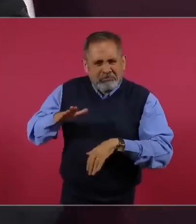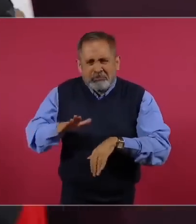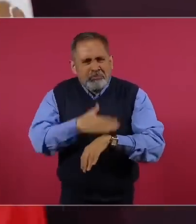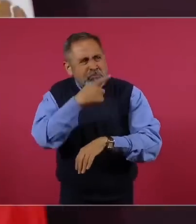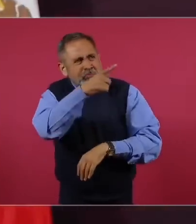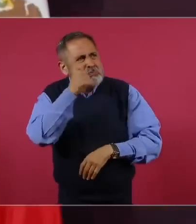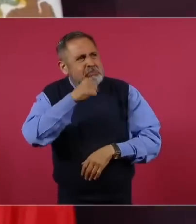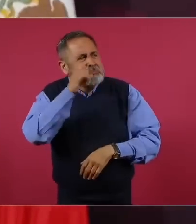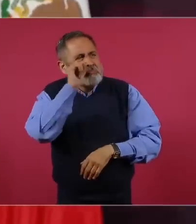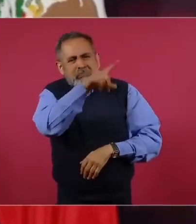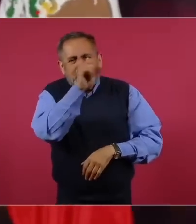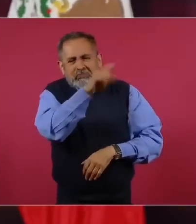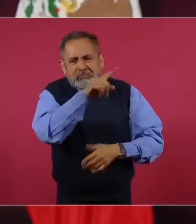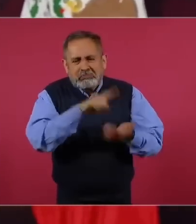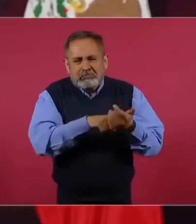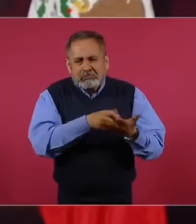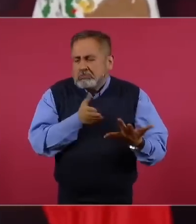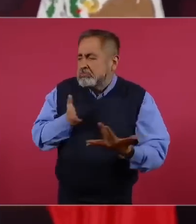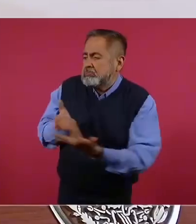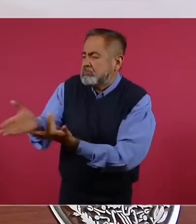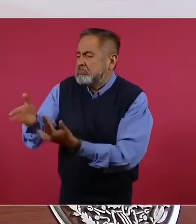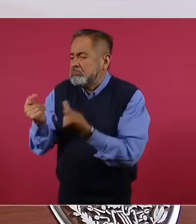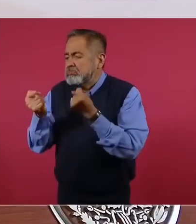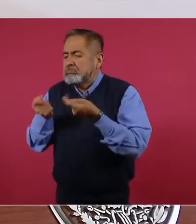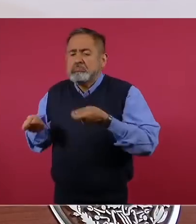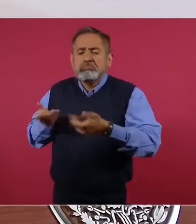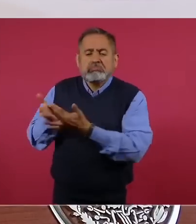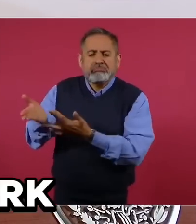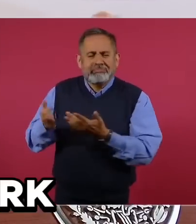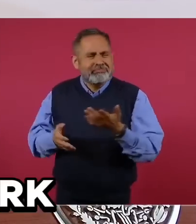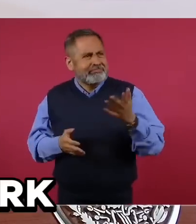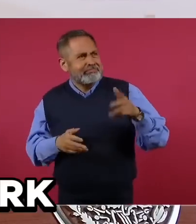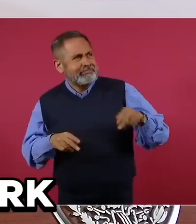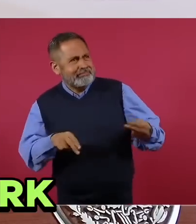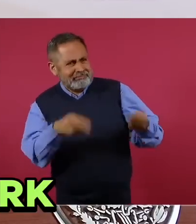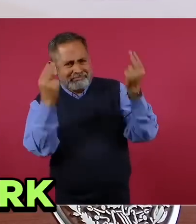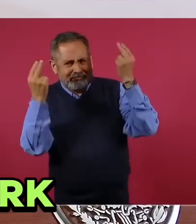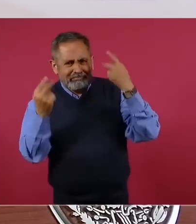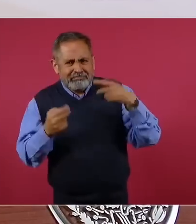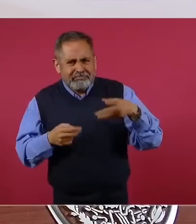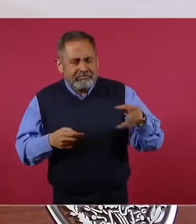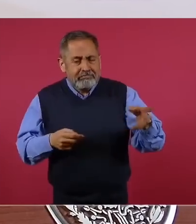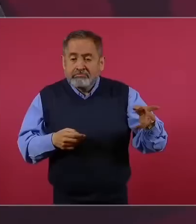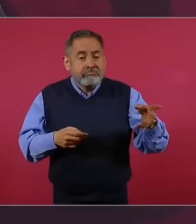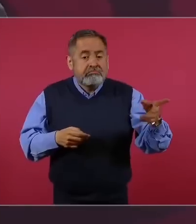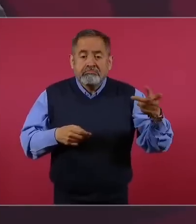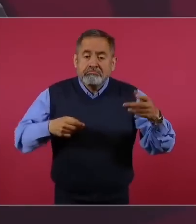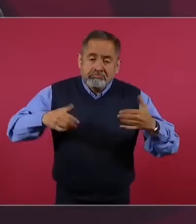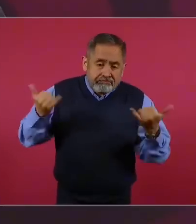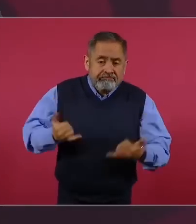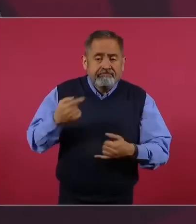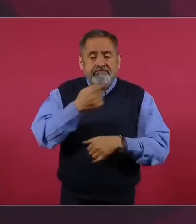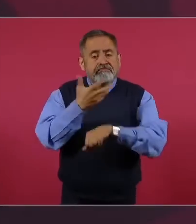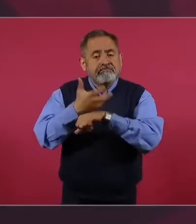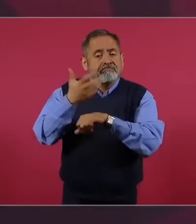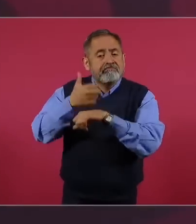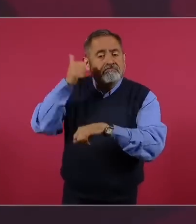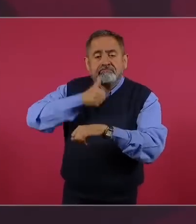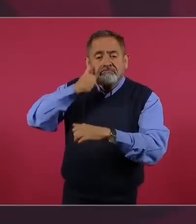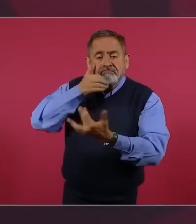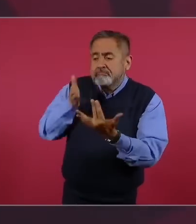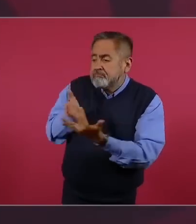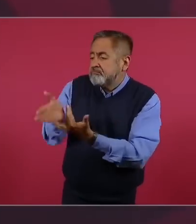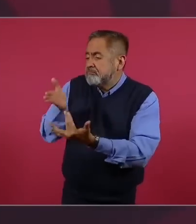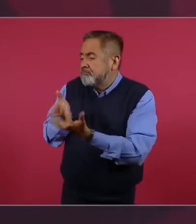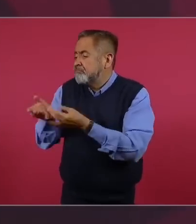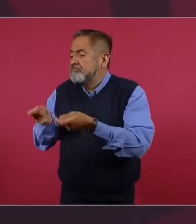Genaro García Luna ahí en la corte criminal de Brooklyn, Nueva York? Ella no faltaba ni un solo día cuando